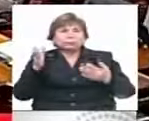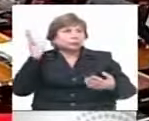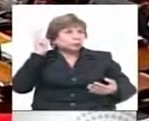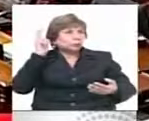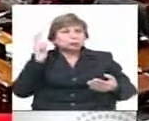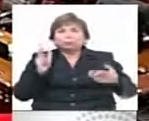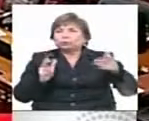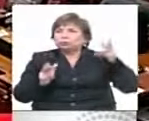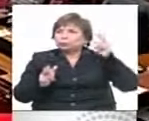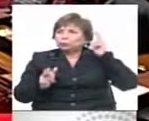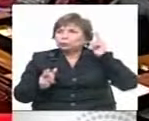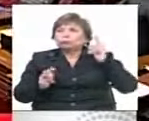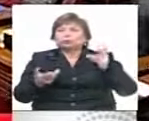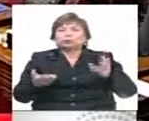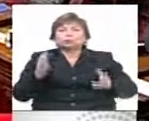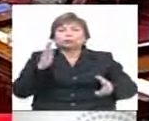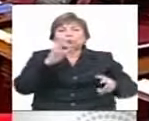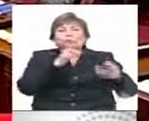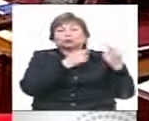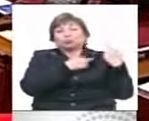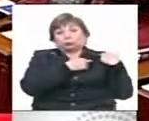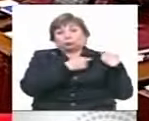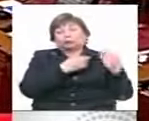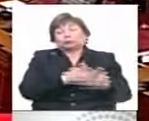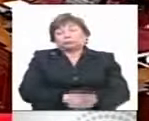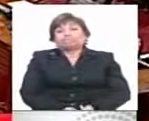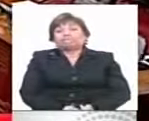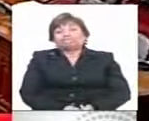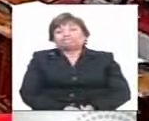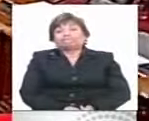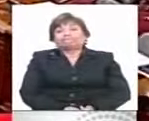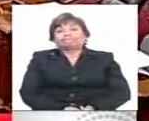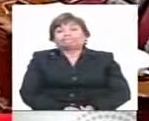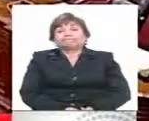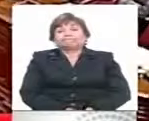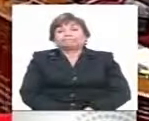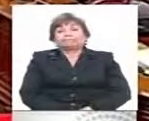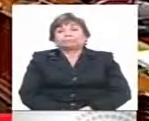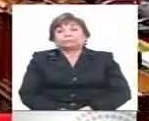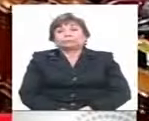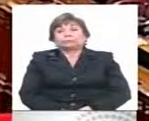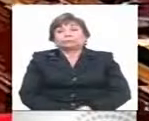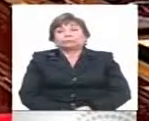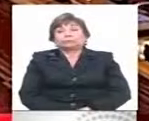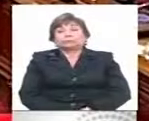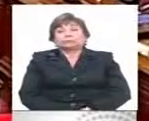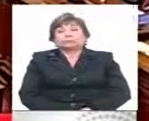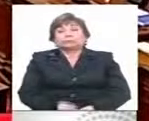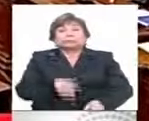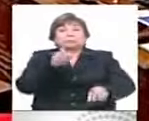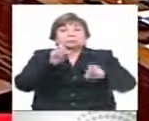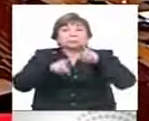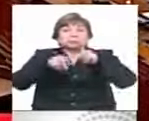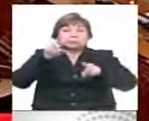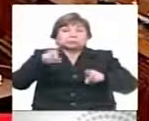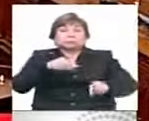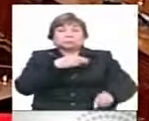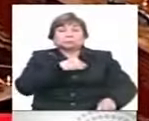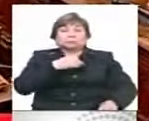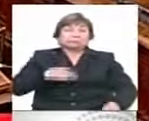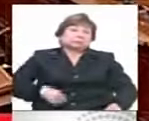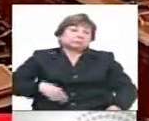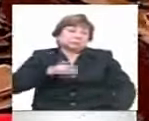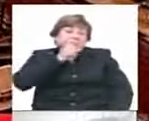escuchar también la respuesta de los algunos ministros que vayan a tomar la